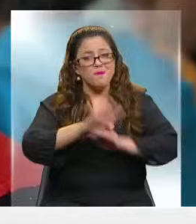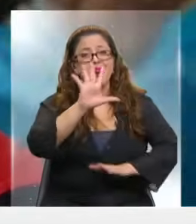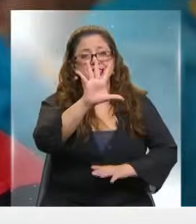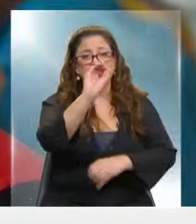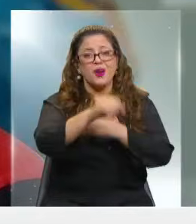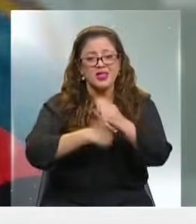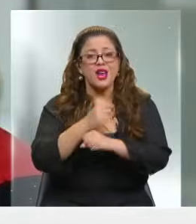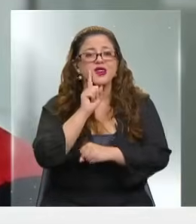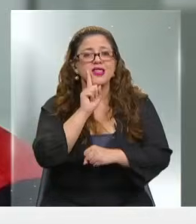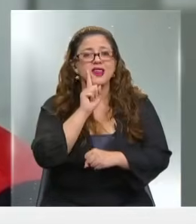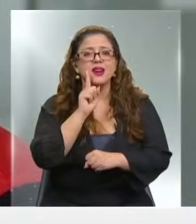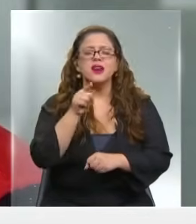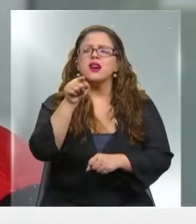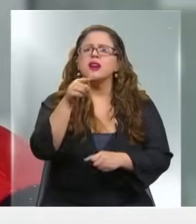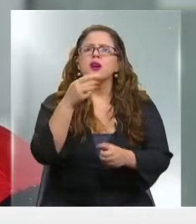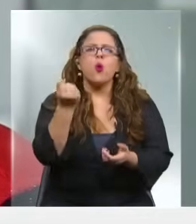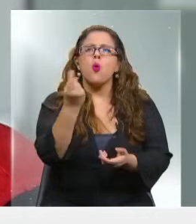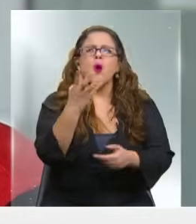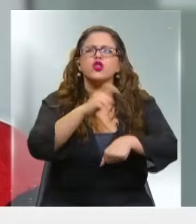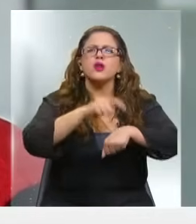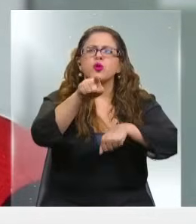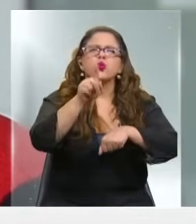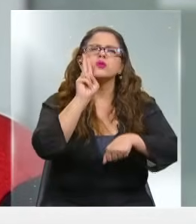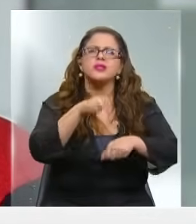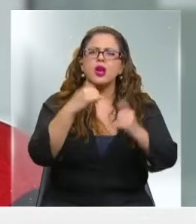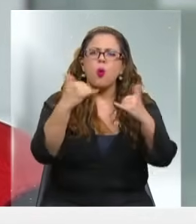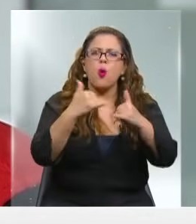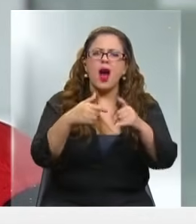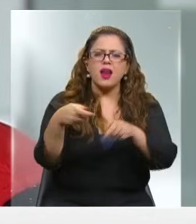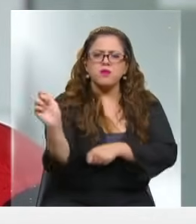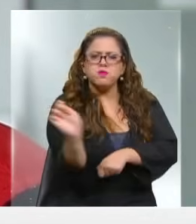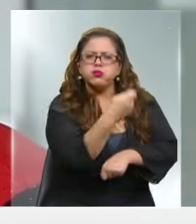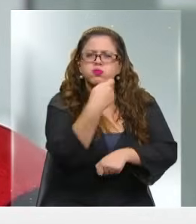años. ¿Cuánto tiempo estuviste sin jugar tenis de mesa?